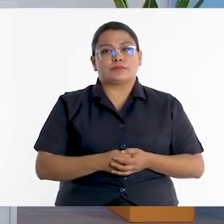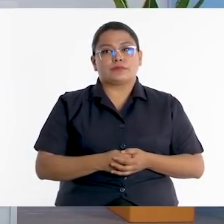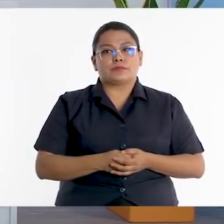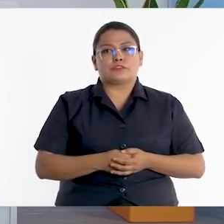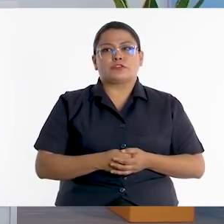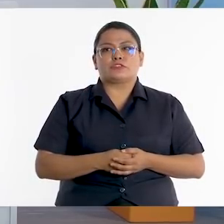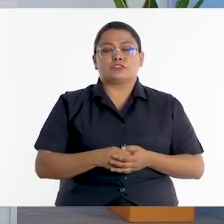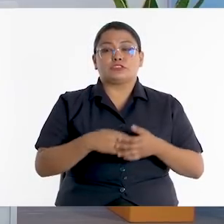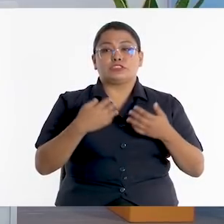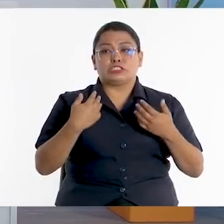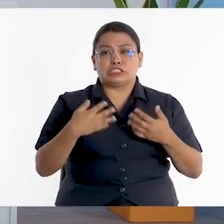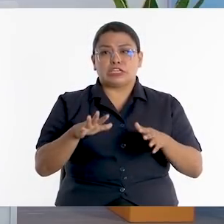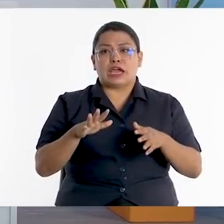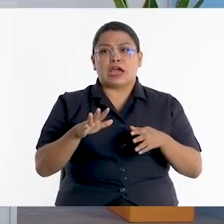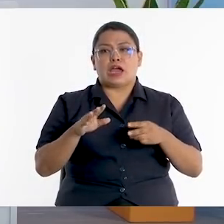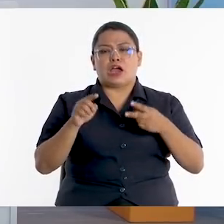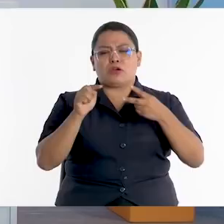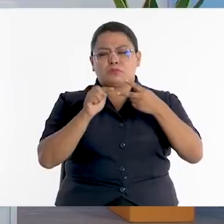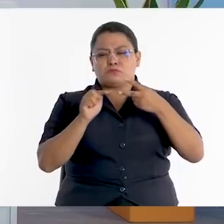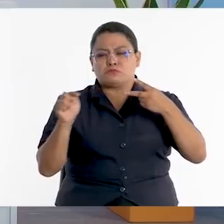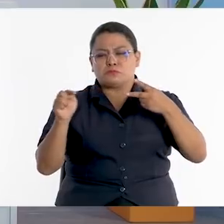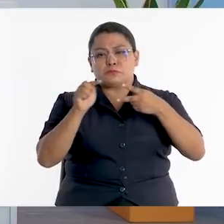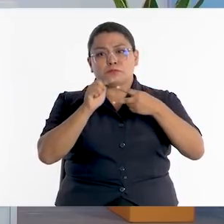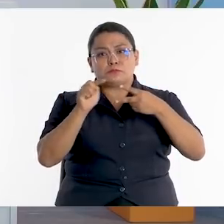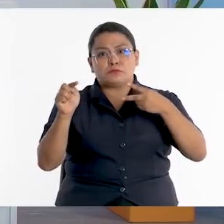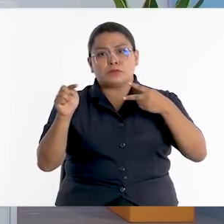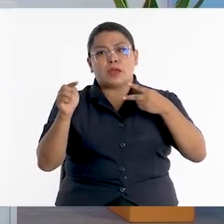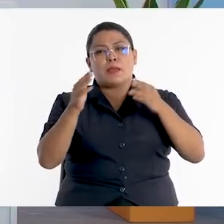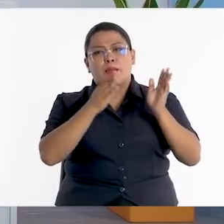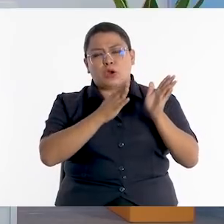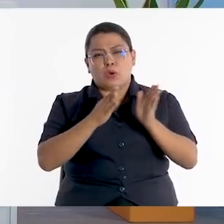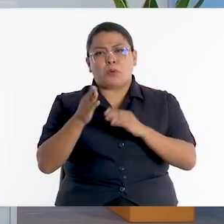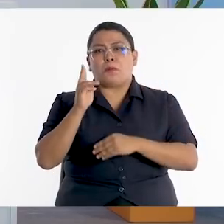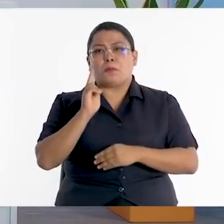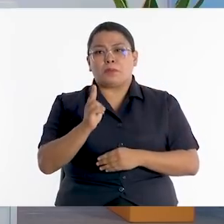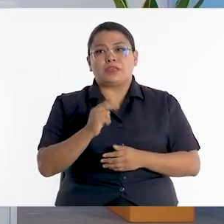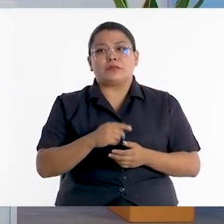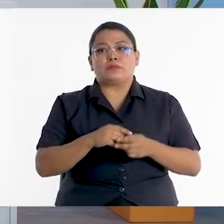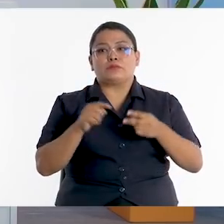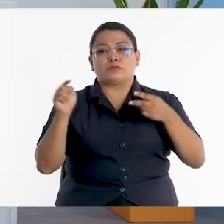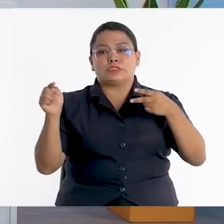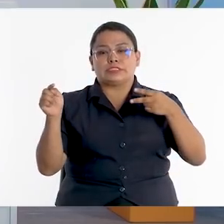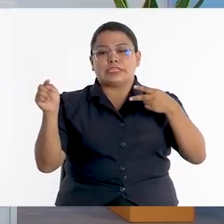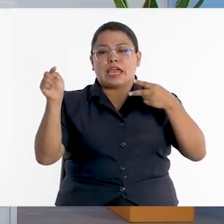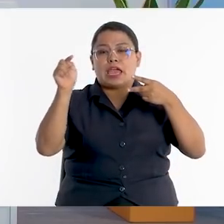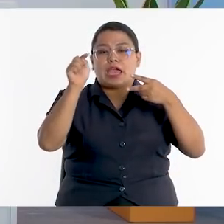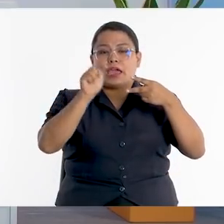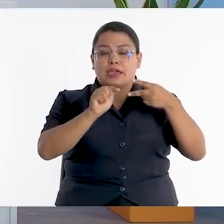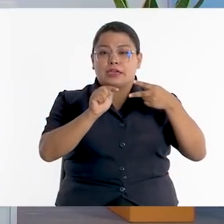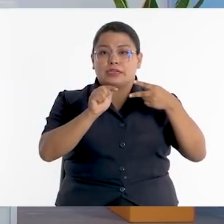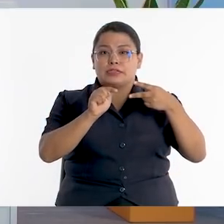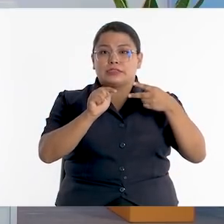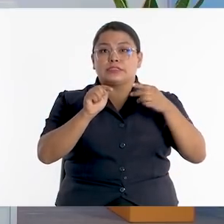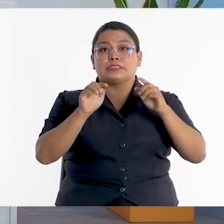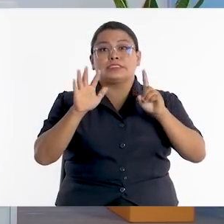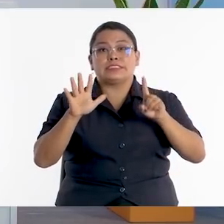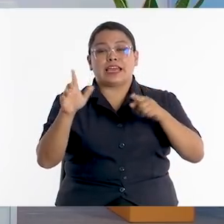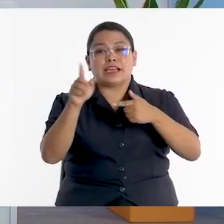Hemos hecho este entre este. Siguiendo el mismo orden, tendríamos que dividir 6 entre